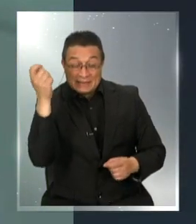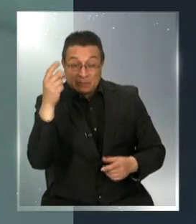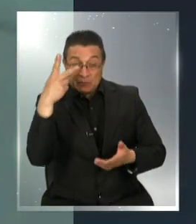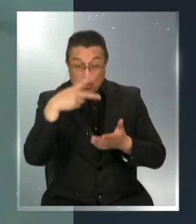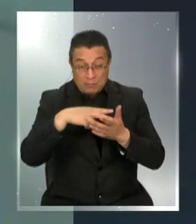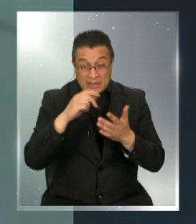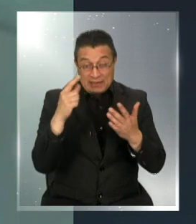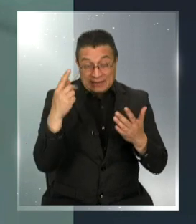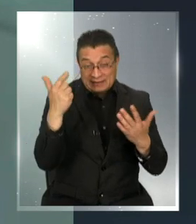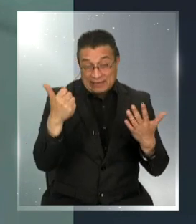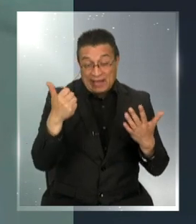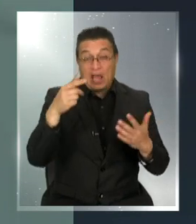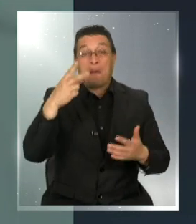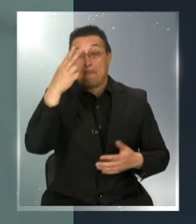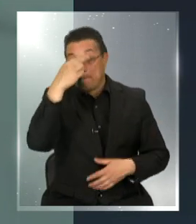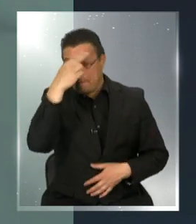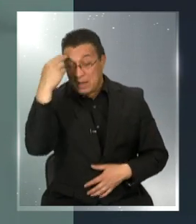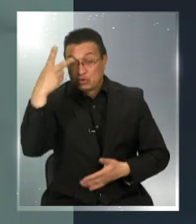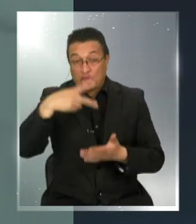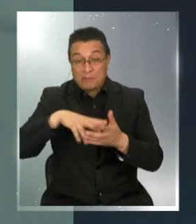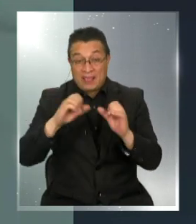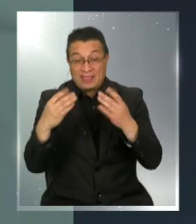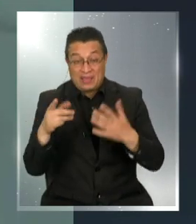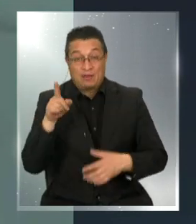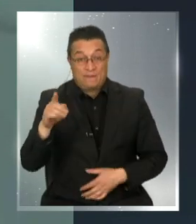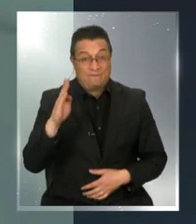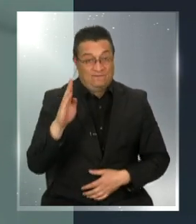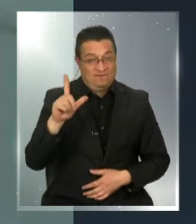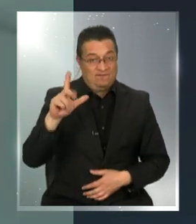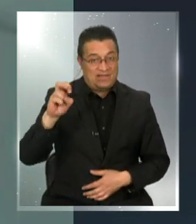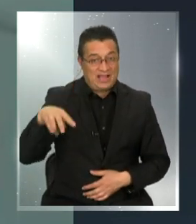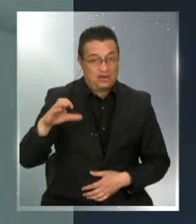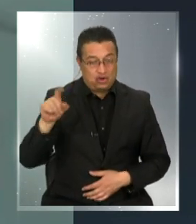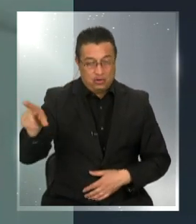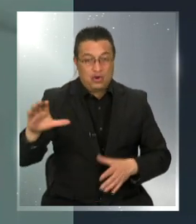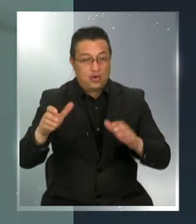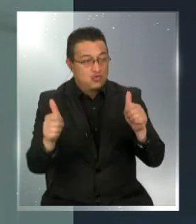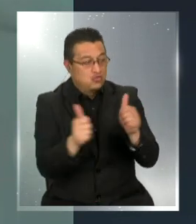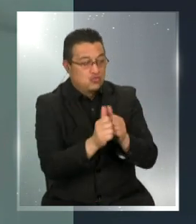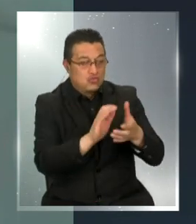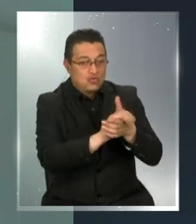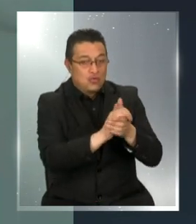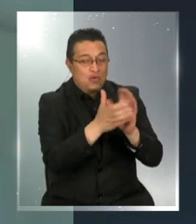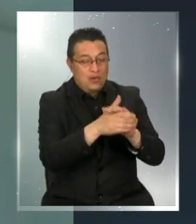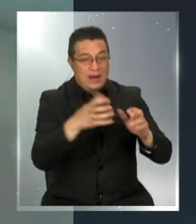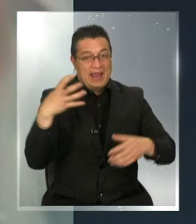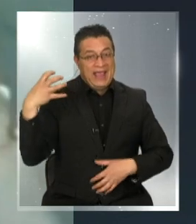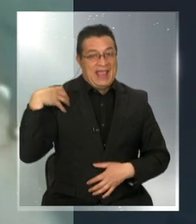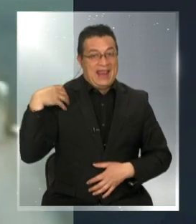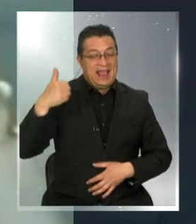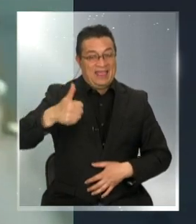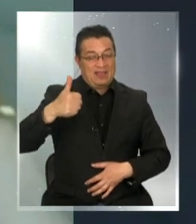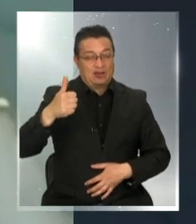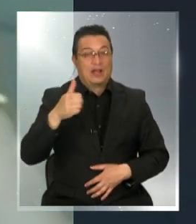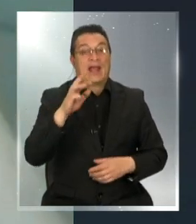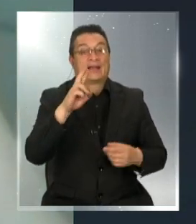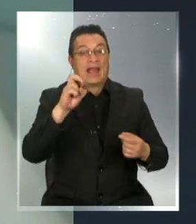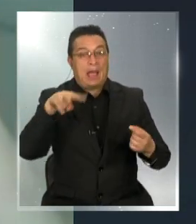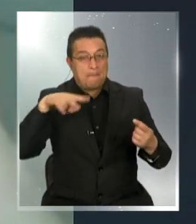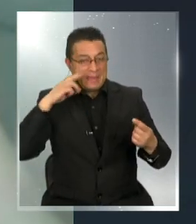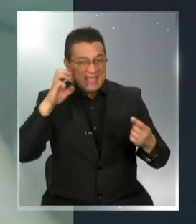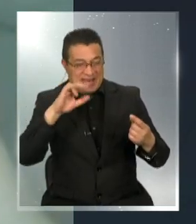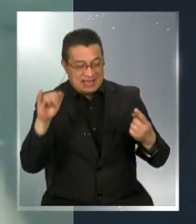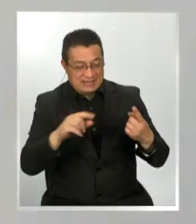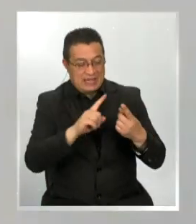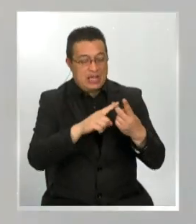a marzo de 2010, Blanco Suárez, concertada con los generales directores José Bernales Ramírez y